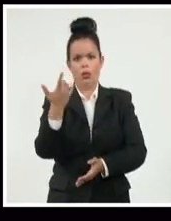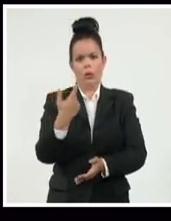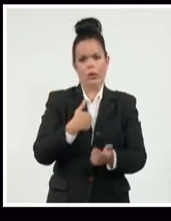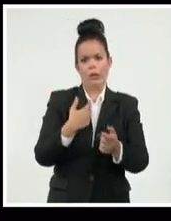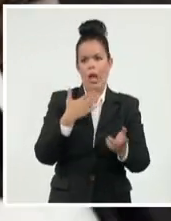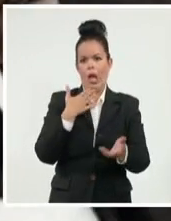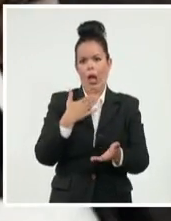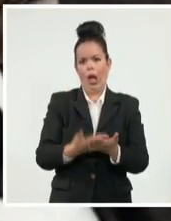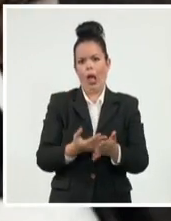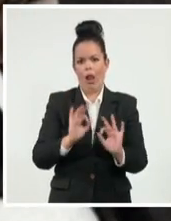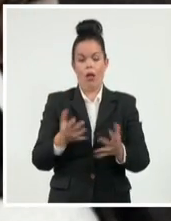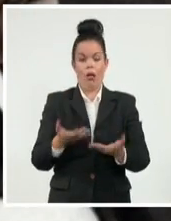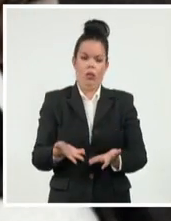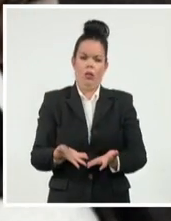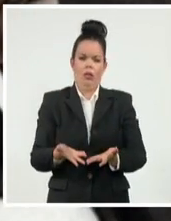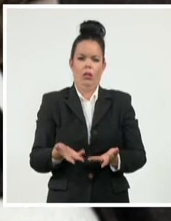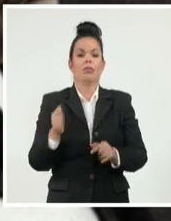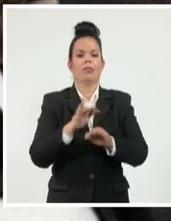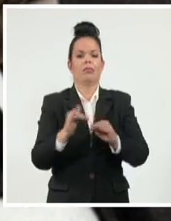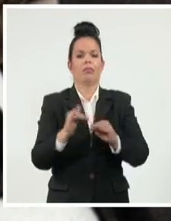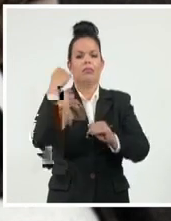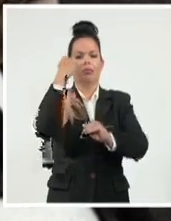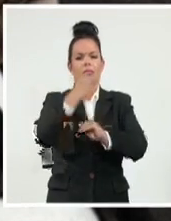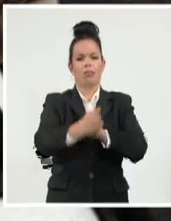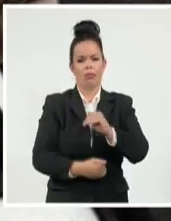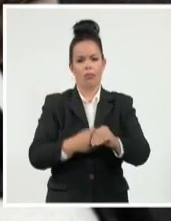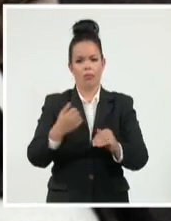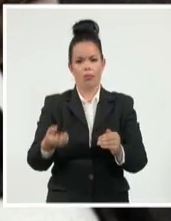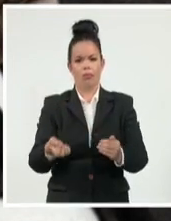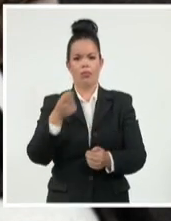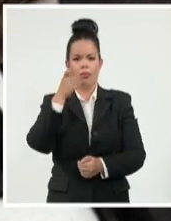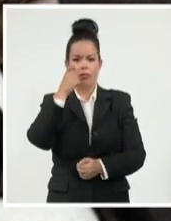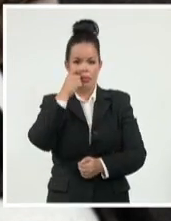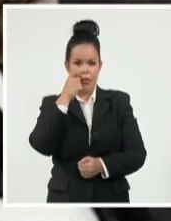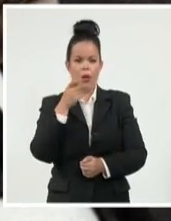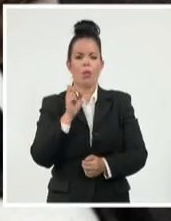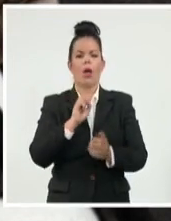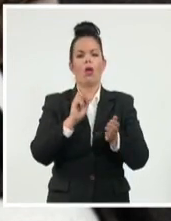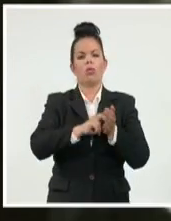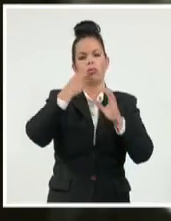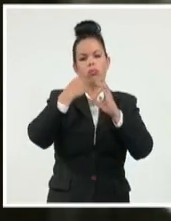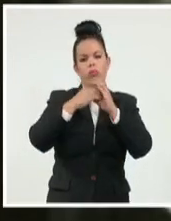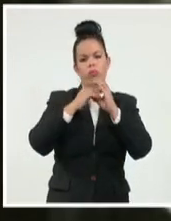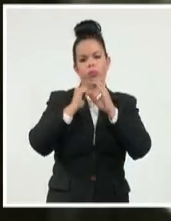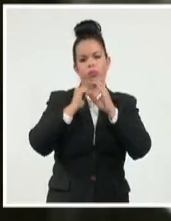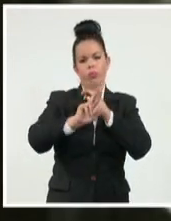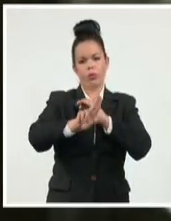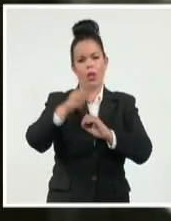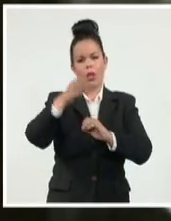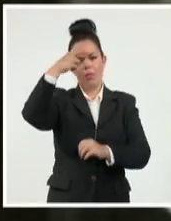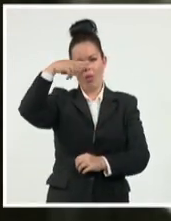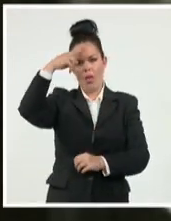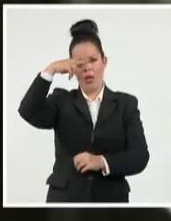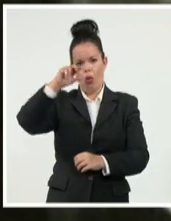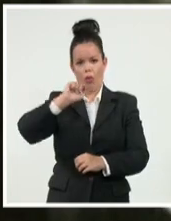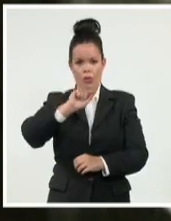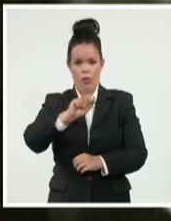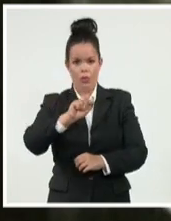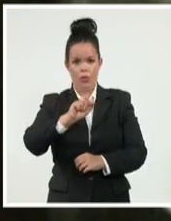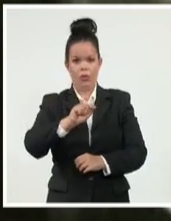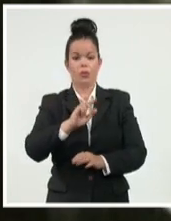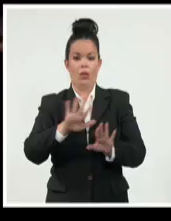Ya los hermanos Lumière lo habían enviado a México a través de su representante Gabriel Beyre. El francés llegó